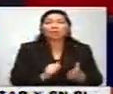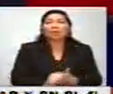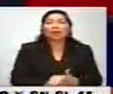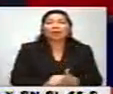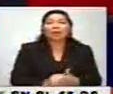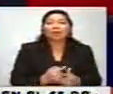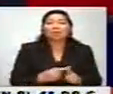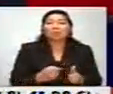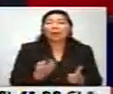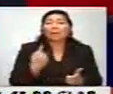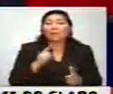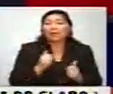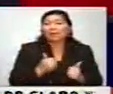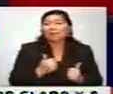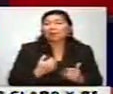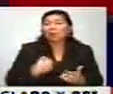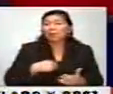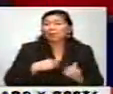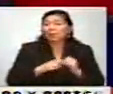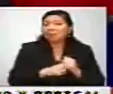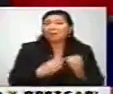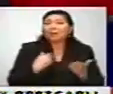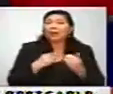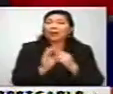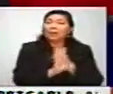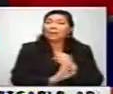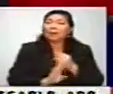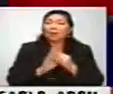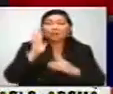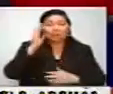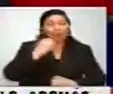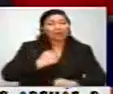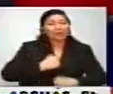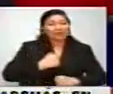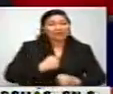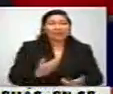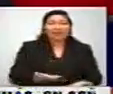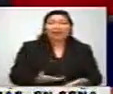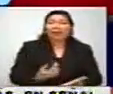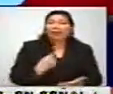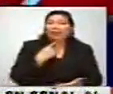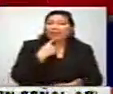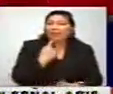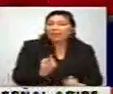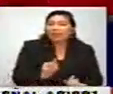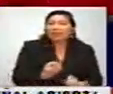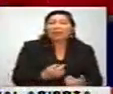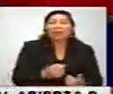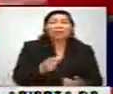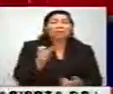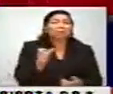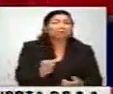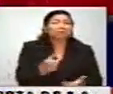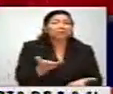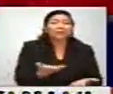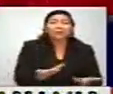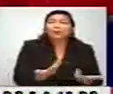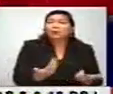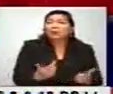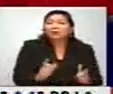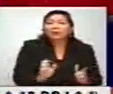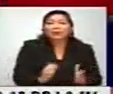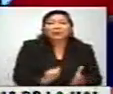naturaleza para bien de nuestro país y también para proteger a nuestros policías. Porque imagínense si estos señores, por alguna